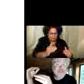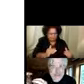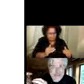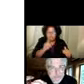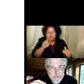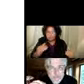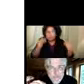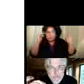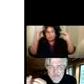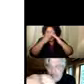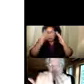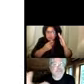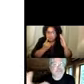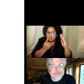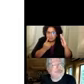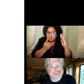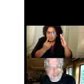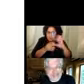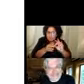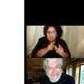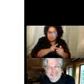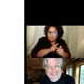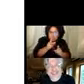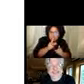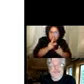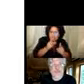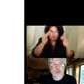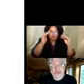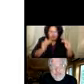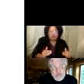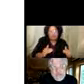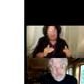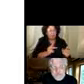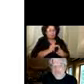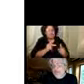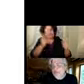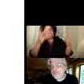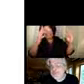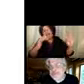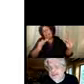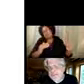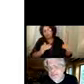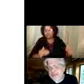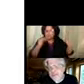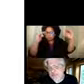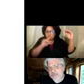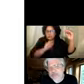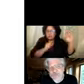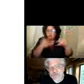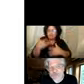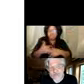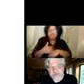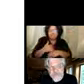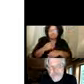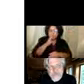ser. Donde siempre debería haber estado. Que es justo, justo acima, acima de este, de